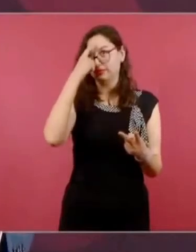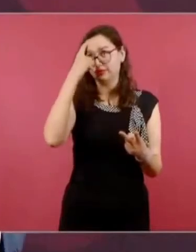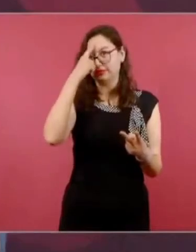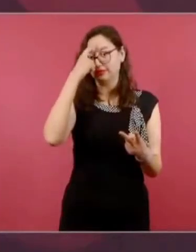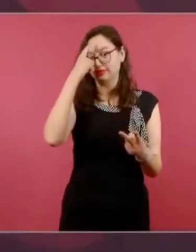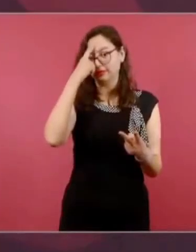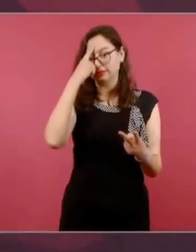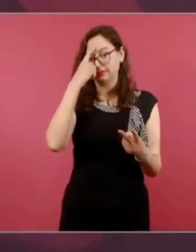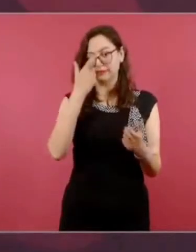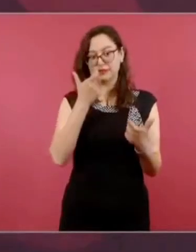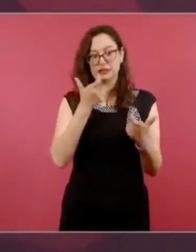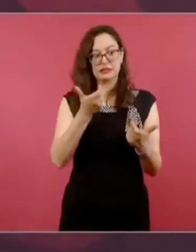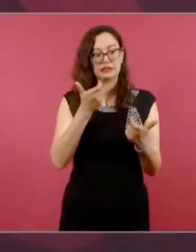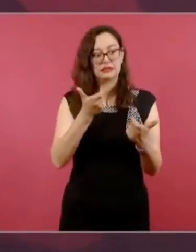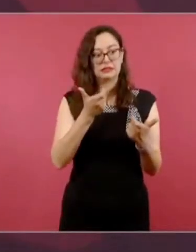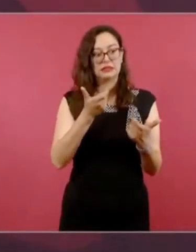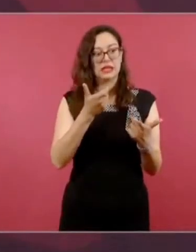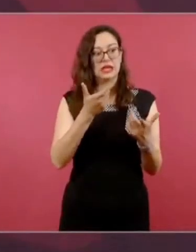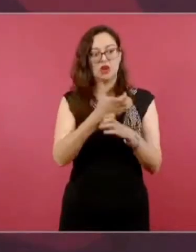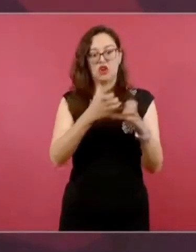de las ambiciones,